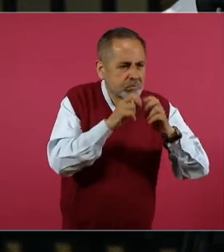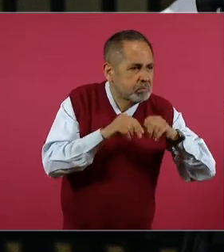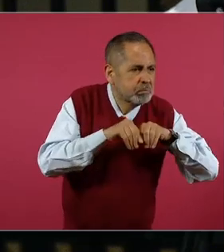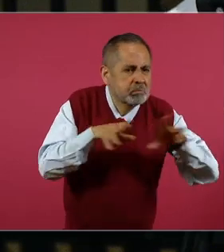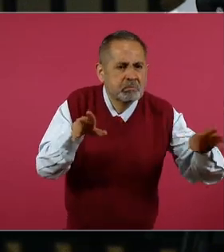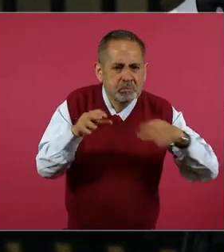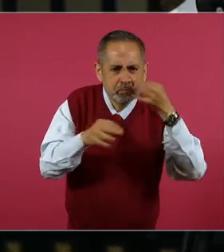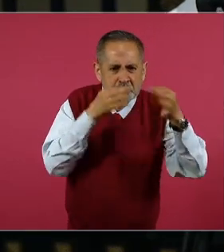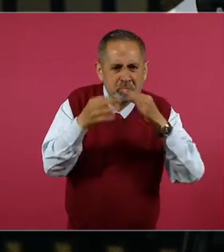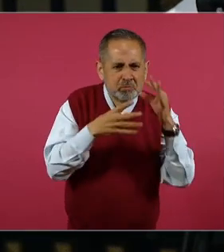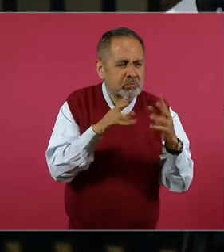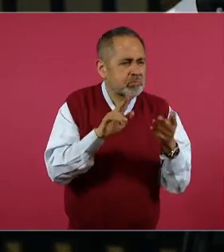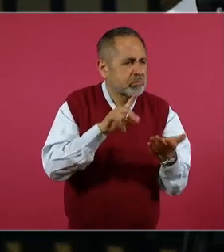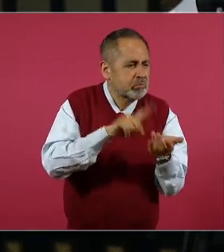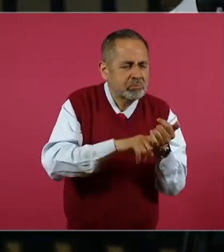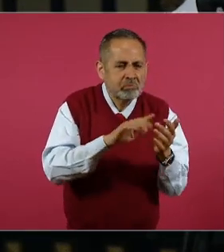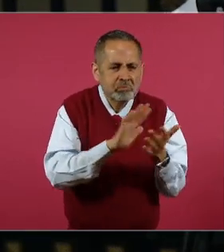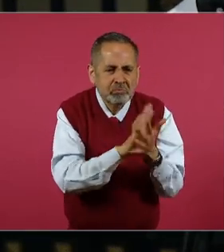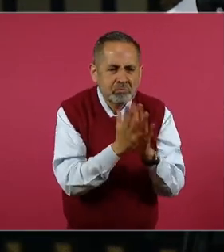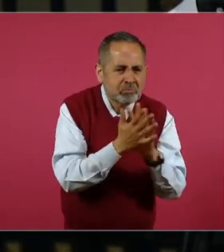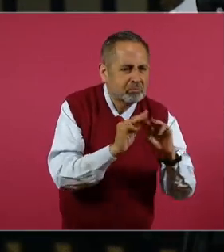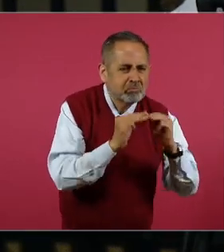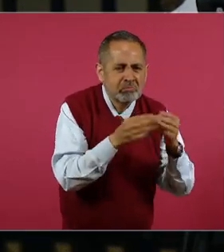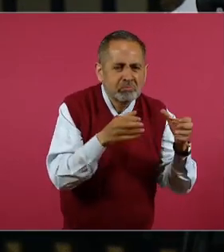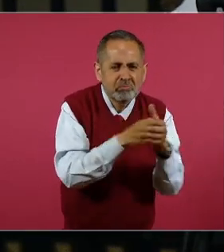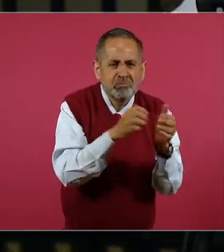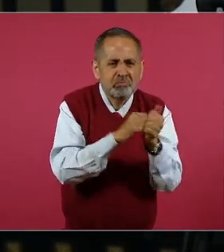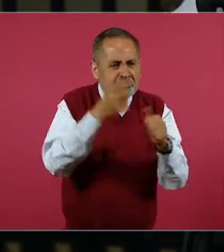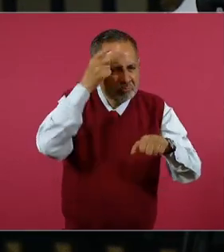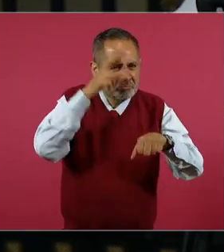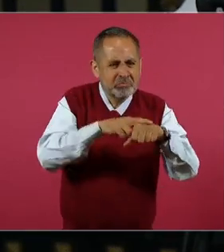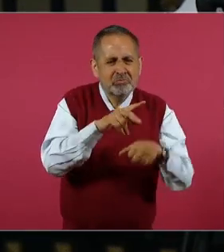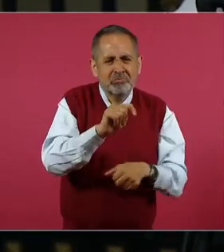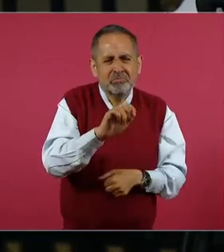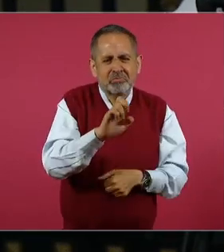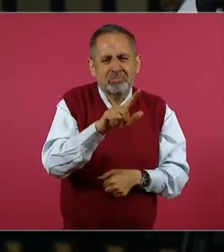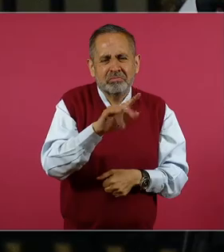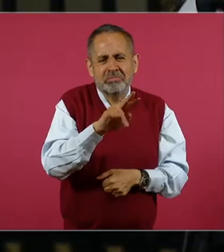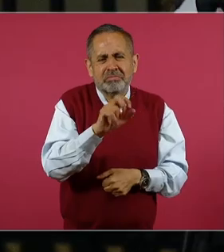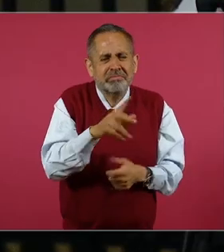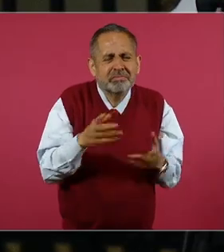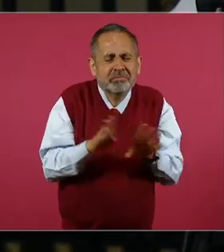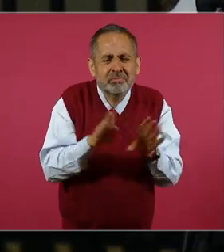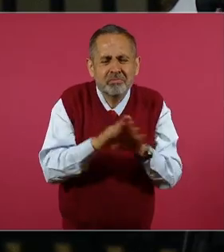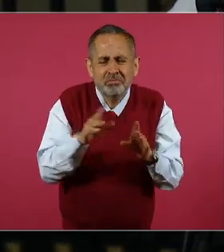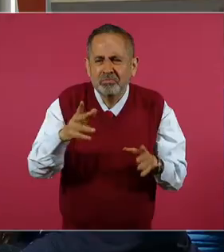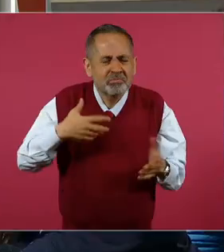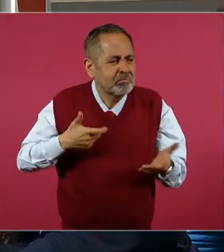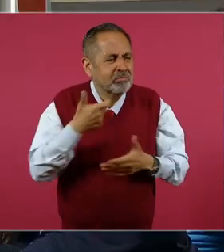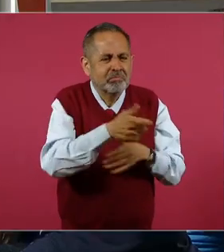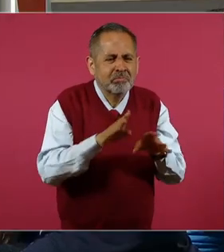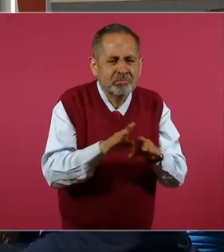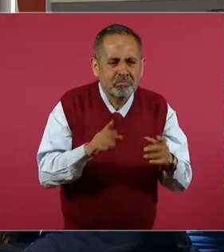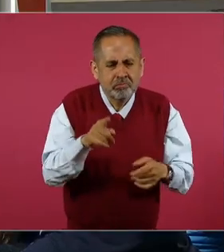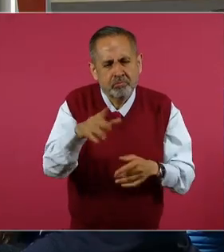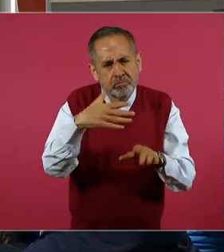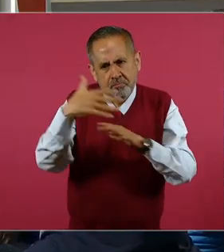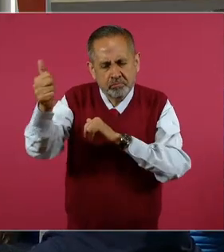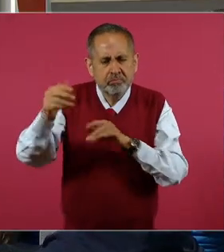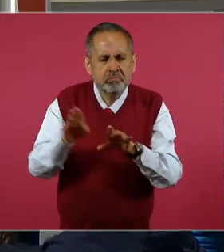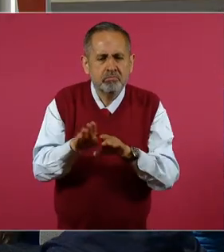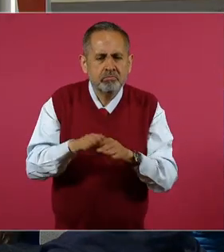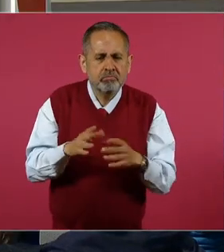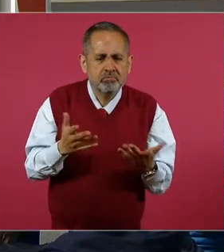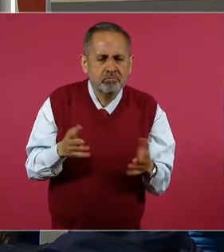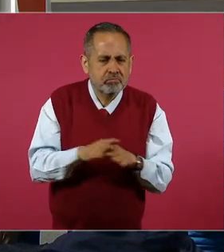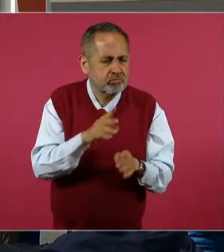los presuntos negocios con directores de Televisa. ¿Cómo entenderlo, presidente? Porque usted ya se va